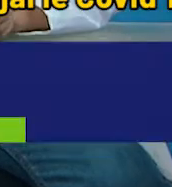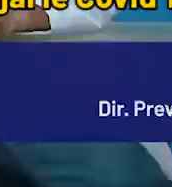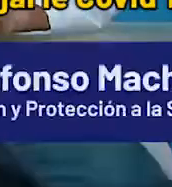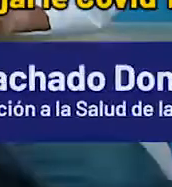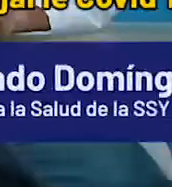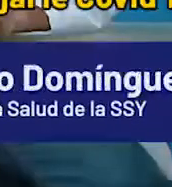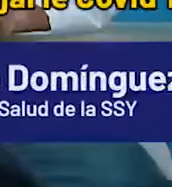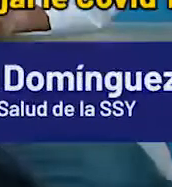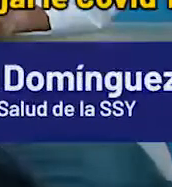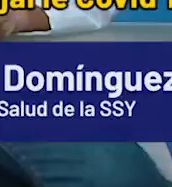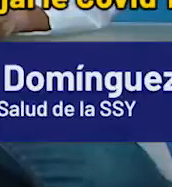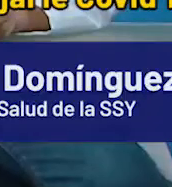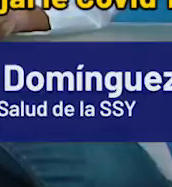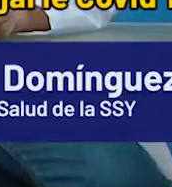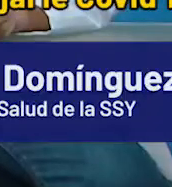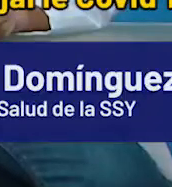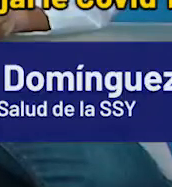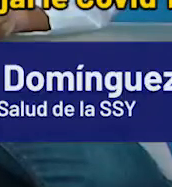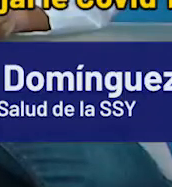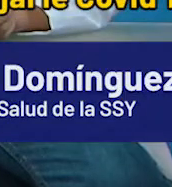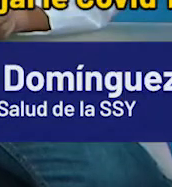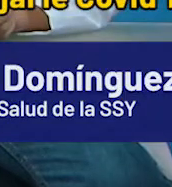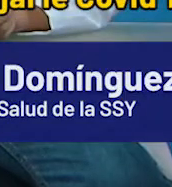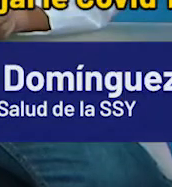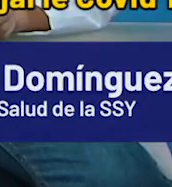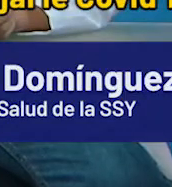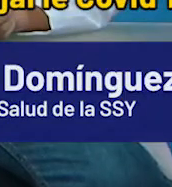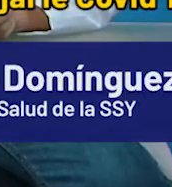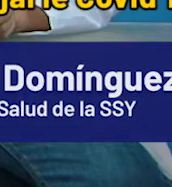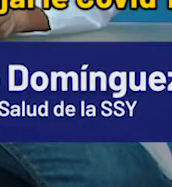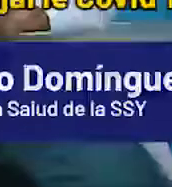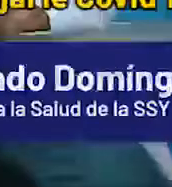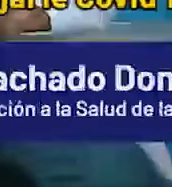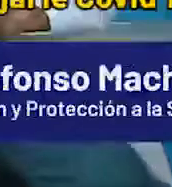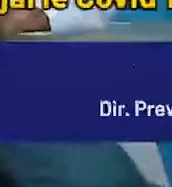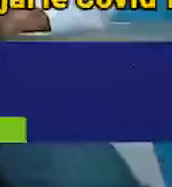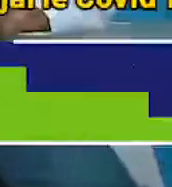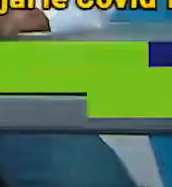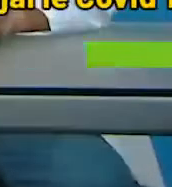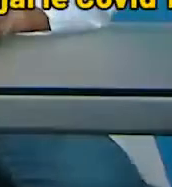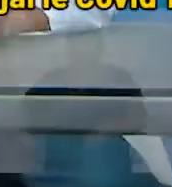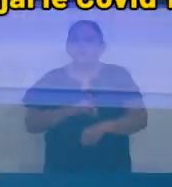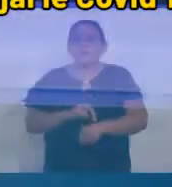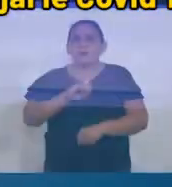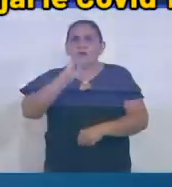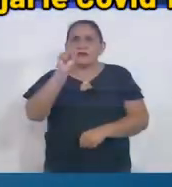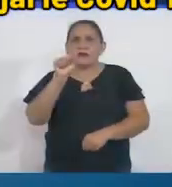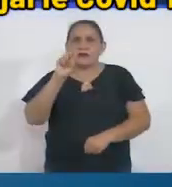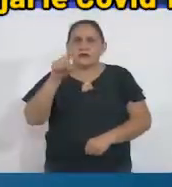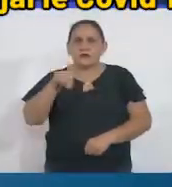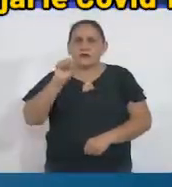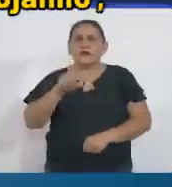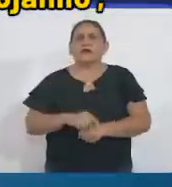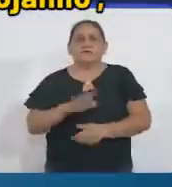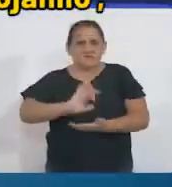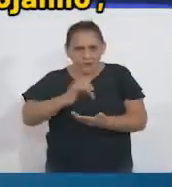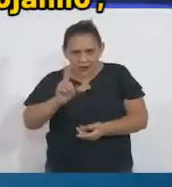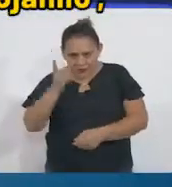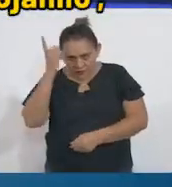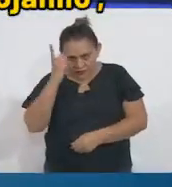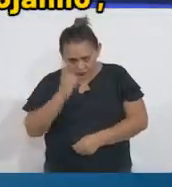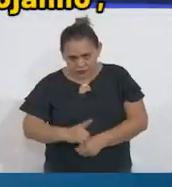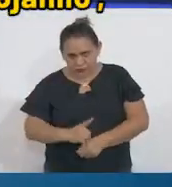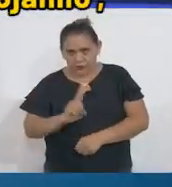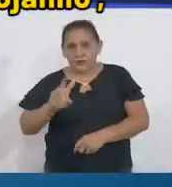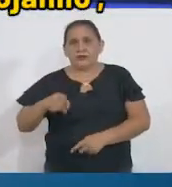Buenas tardes. Nos disponemos a dar el parte diario relacionado con el COVID-19. Doctor Isaac, por favor. Gracias, doctor Machado. Desde que